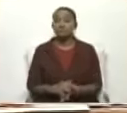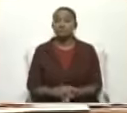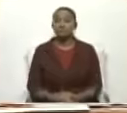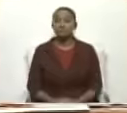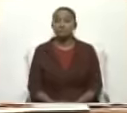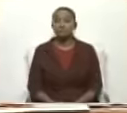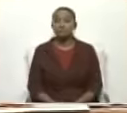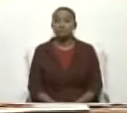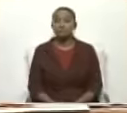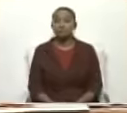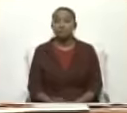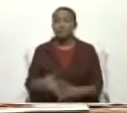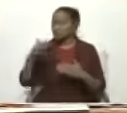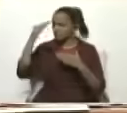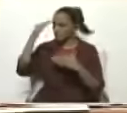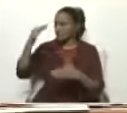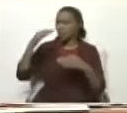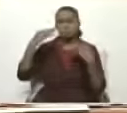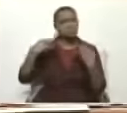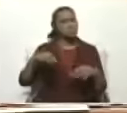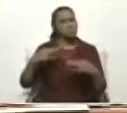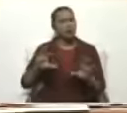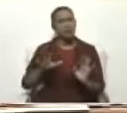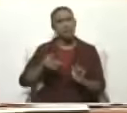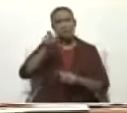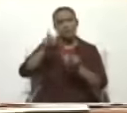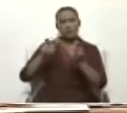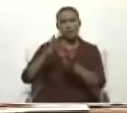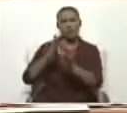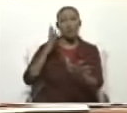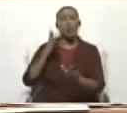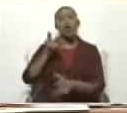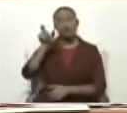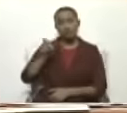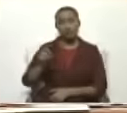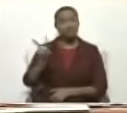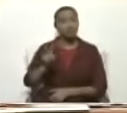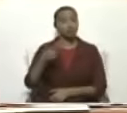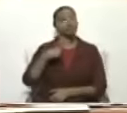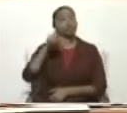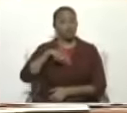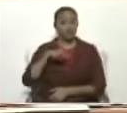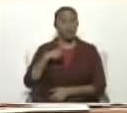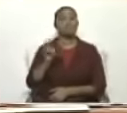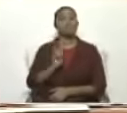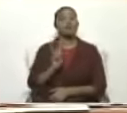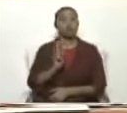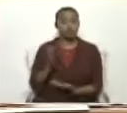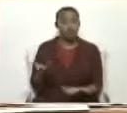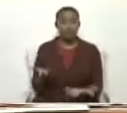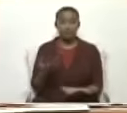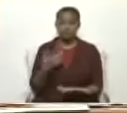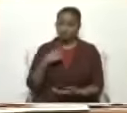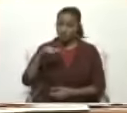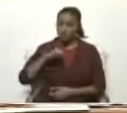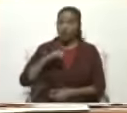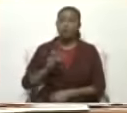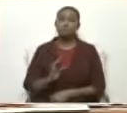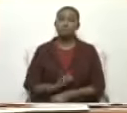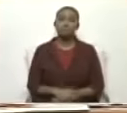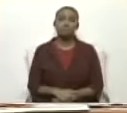en juego. No, no, saludarlo. Saludarlo como venezolano, como paisano en este caso, pues.